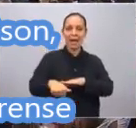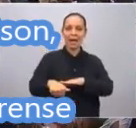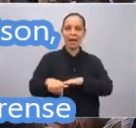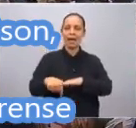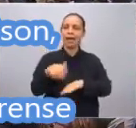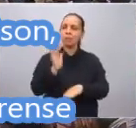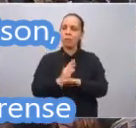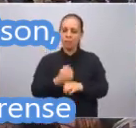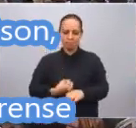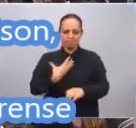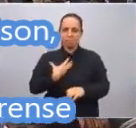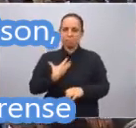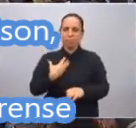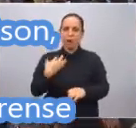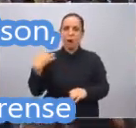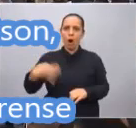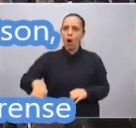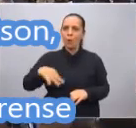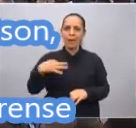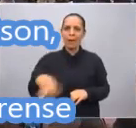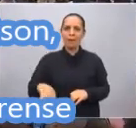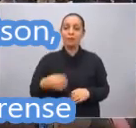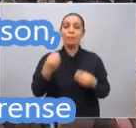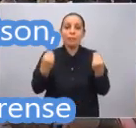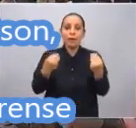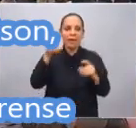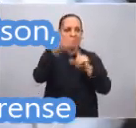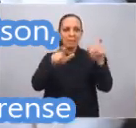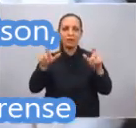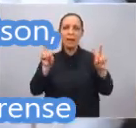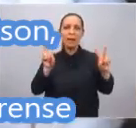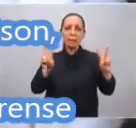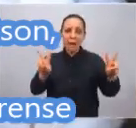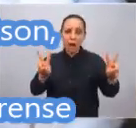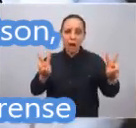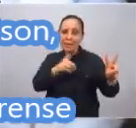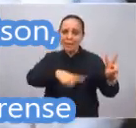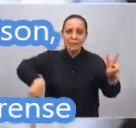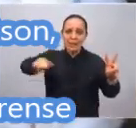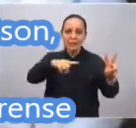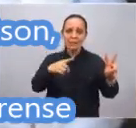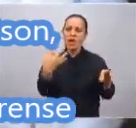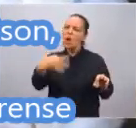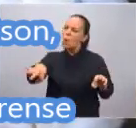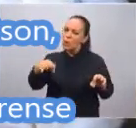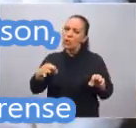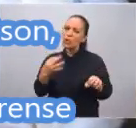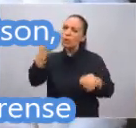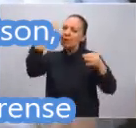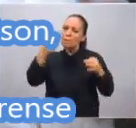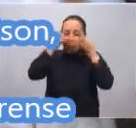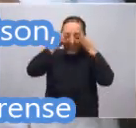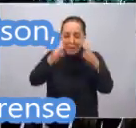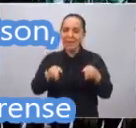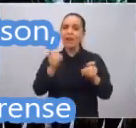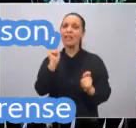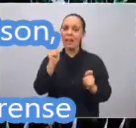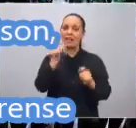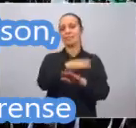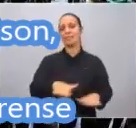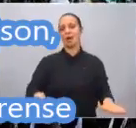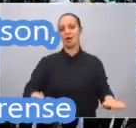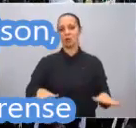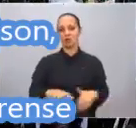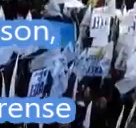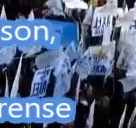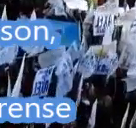obligados, porque para los peronistas y las peronistas los únicos privilegiados son los niños